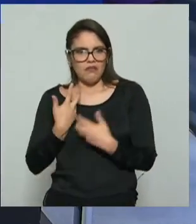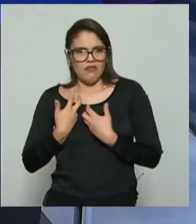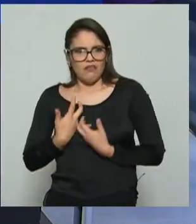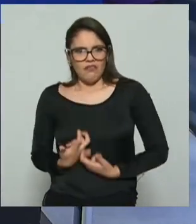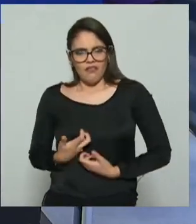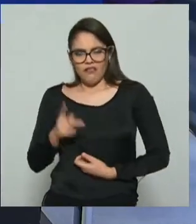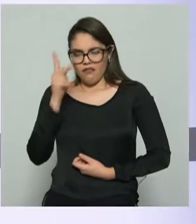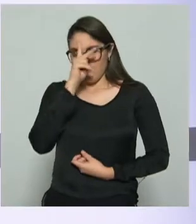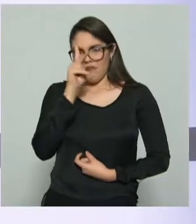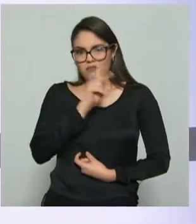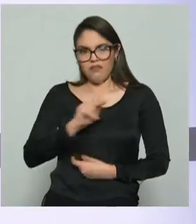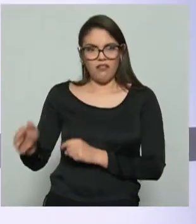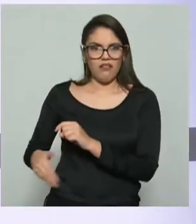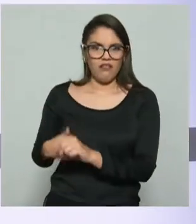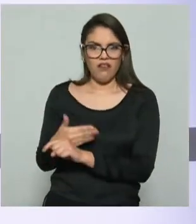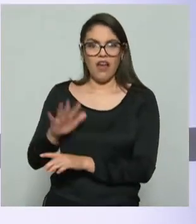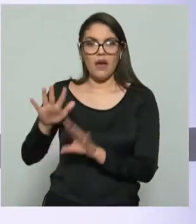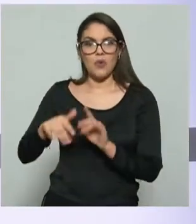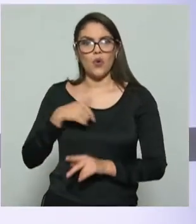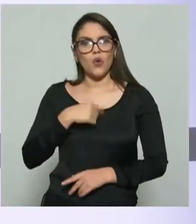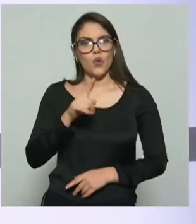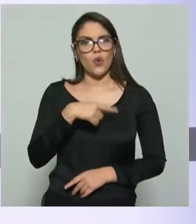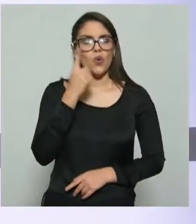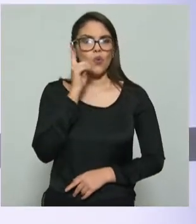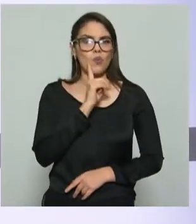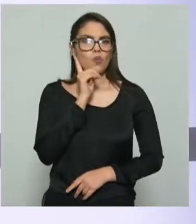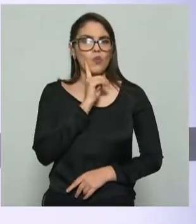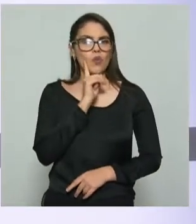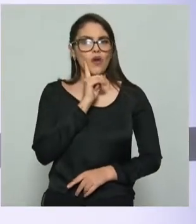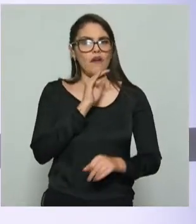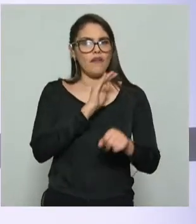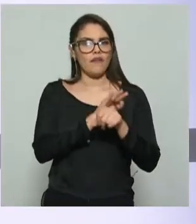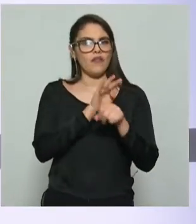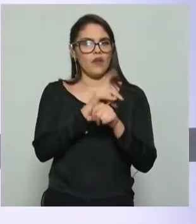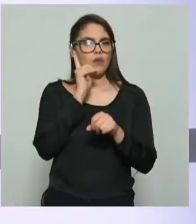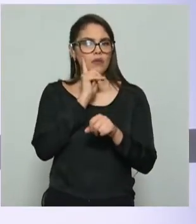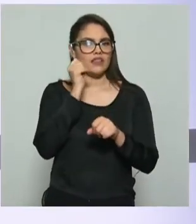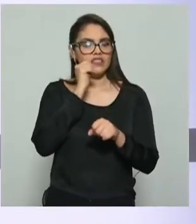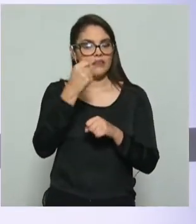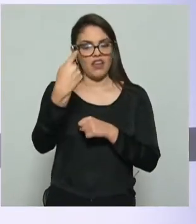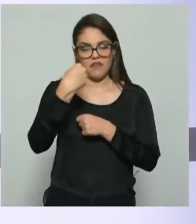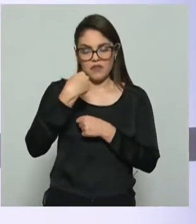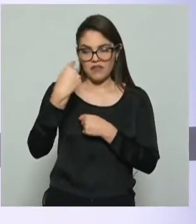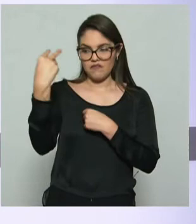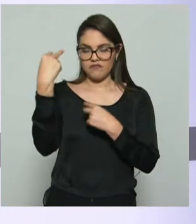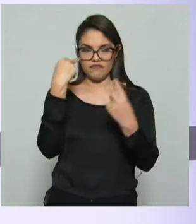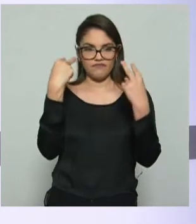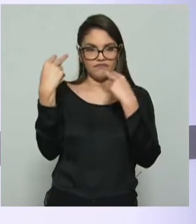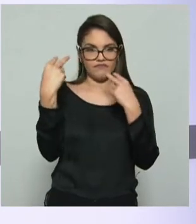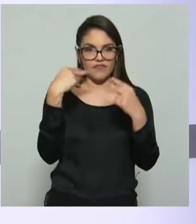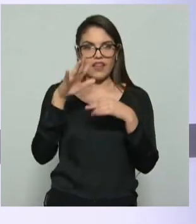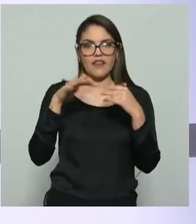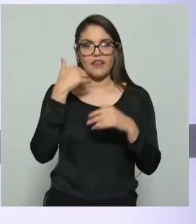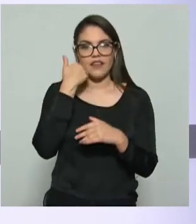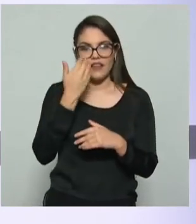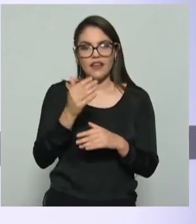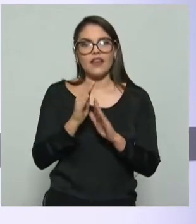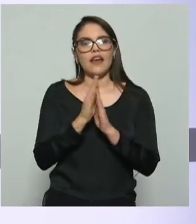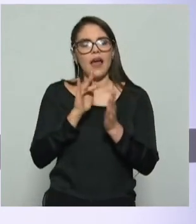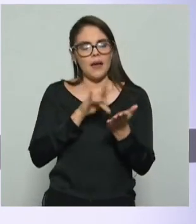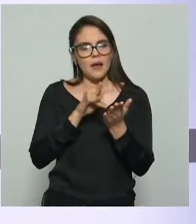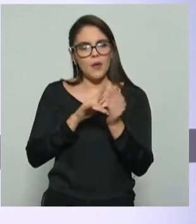de las partes, haciendo la investigación, dijéramos, uno por propio derecho, ir viendo para saber de dónde viene, cómo viene y por qué viene, y